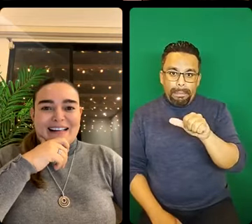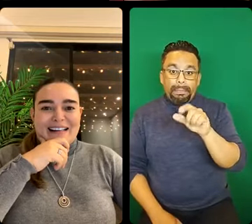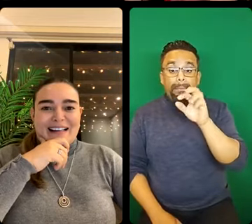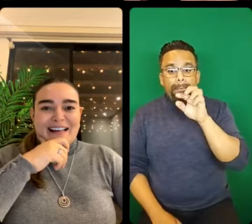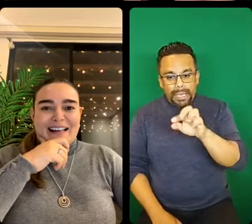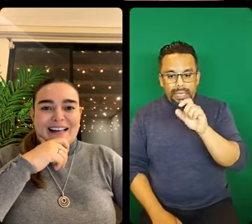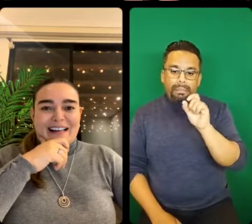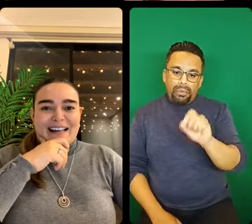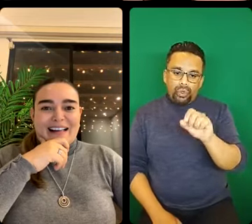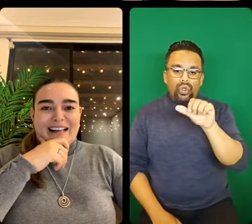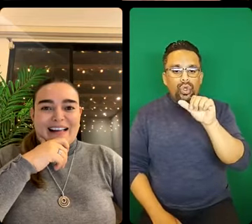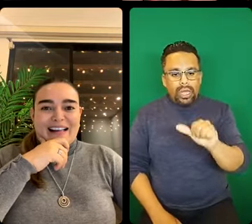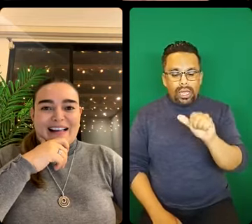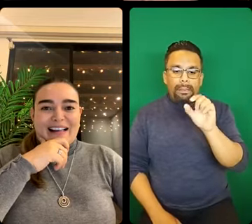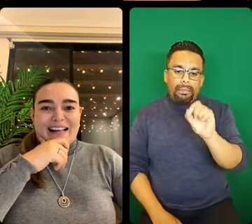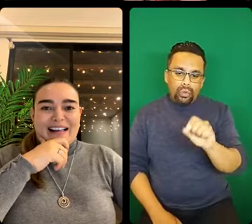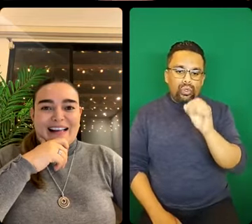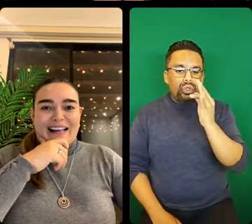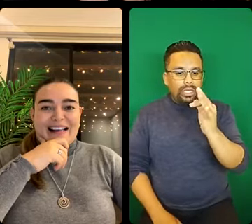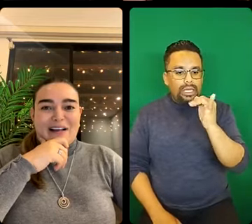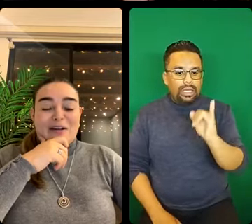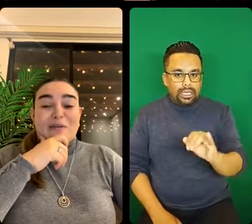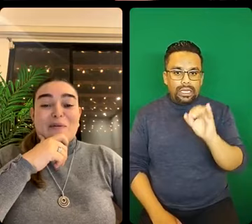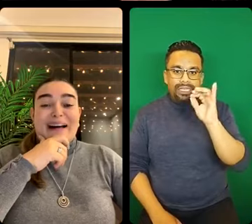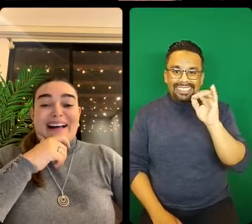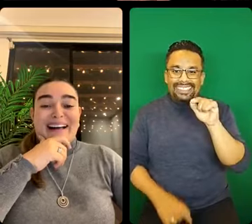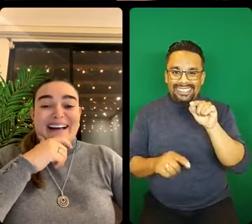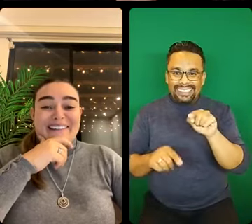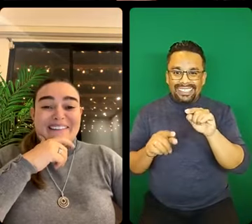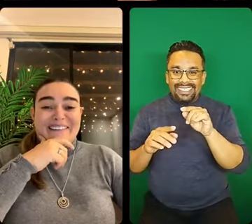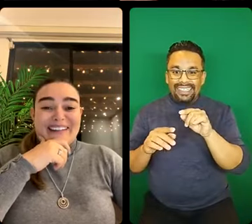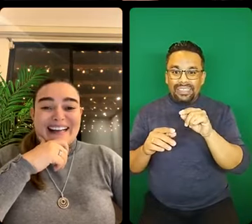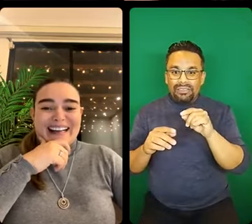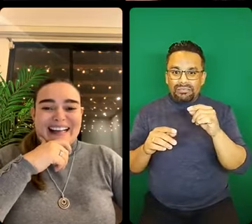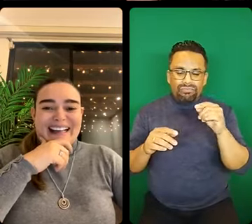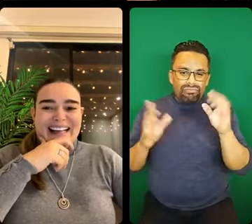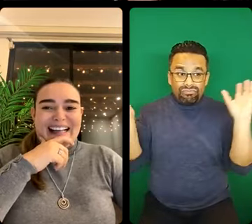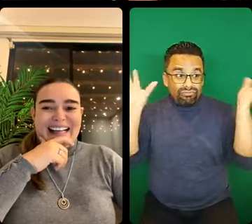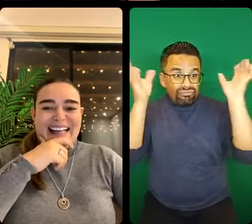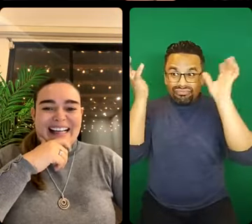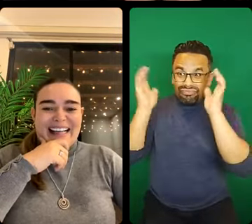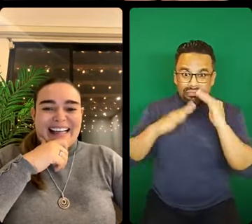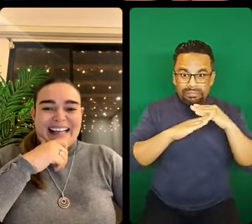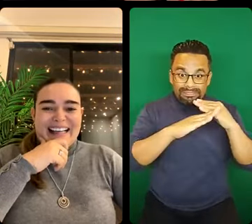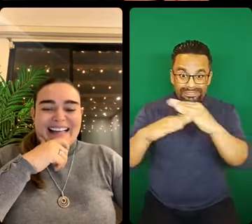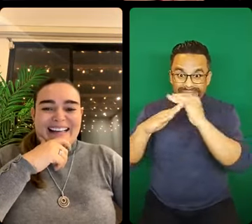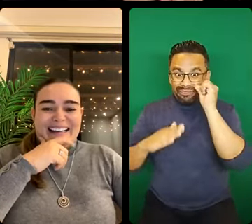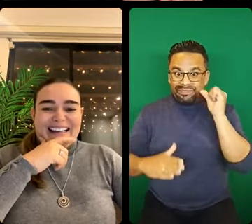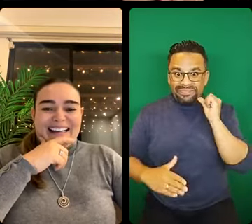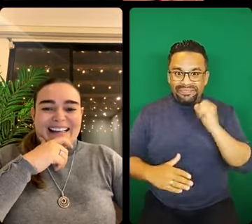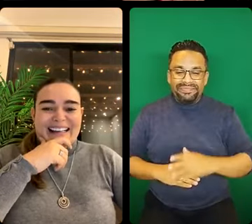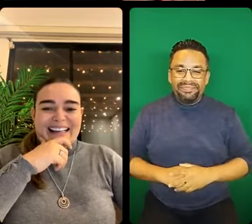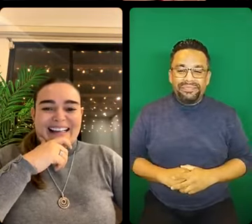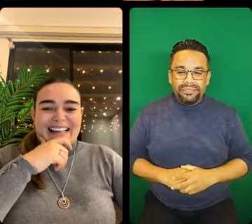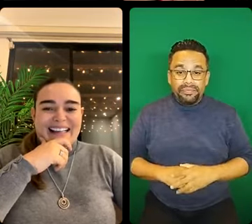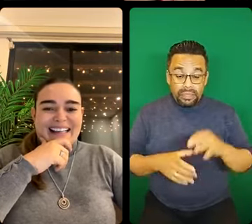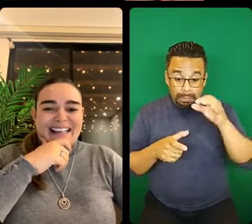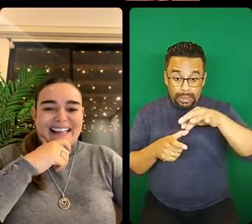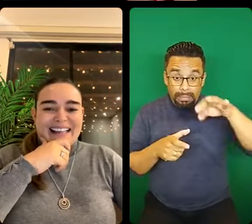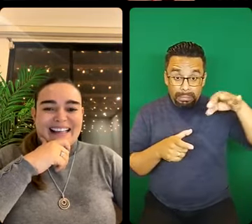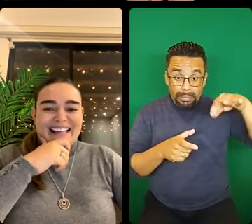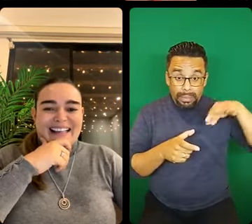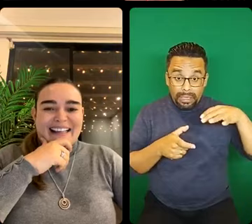P.A.T.I, patrullera anticonceptiva. Andrés Felipe Tavares, Píldoras, Adriana Marcela